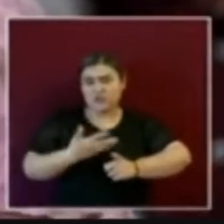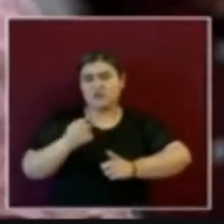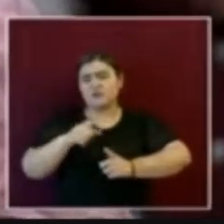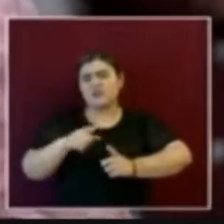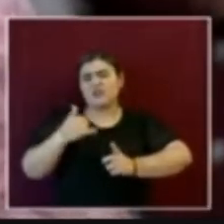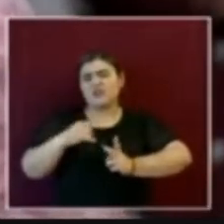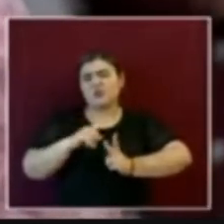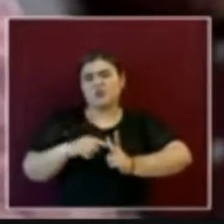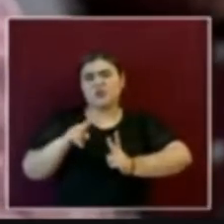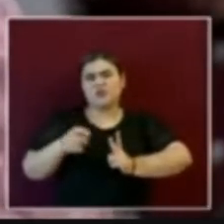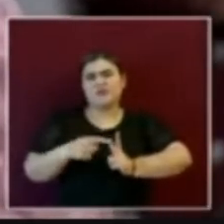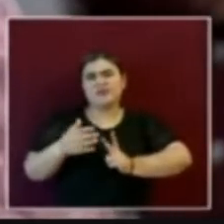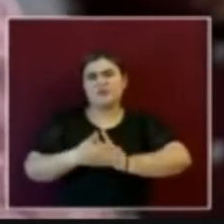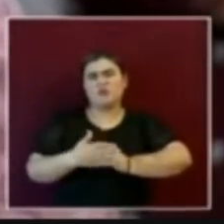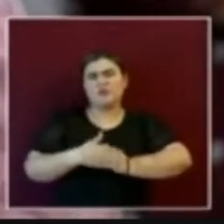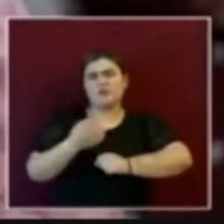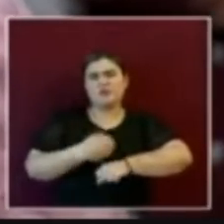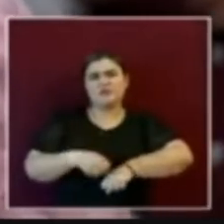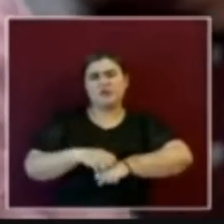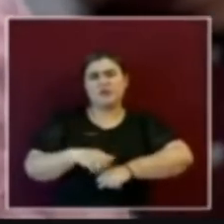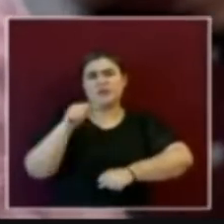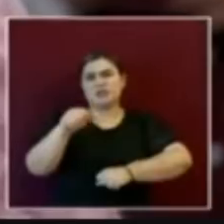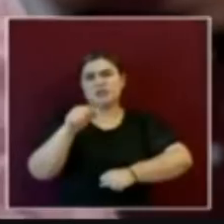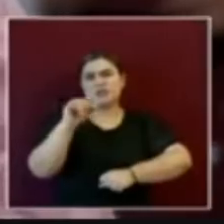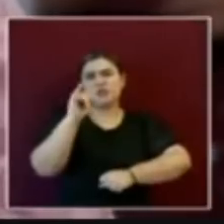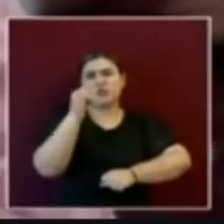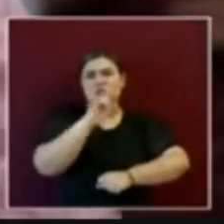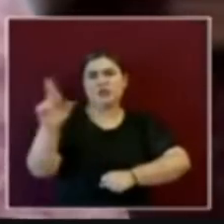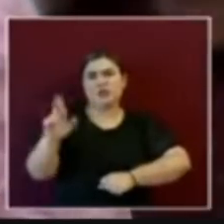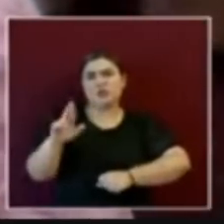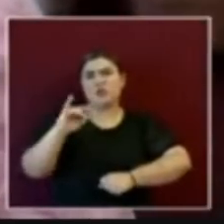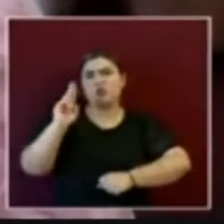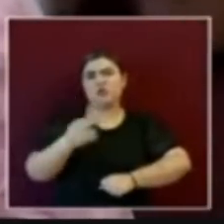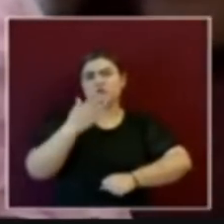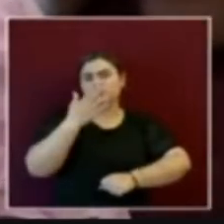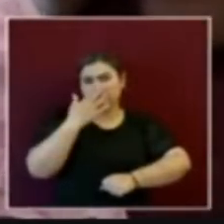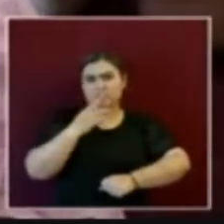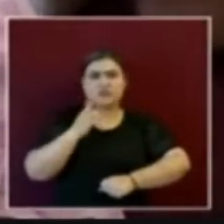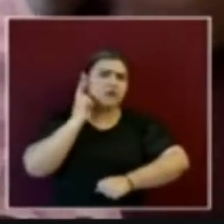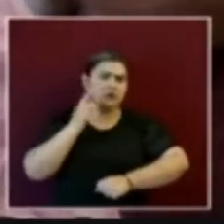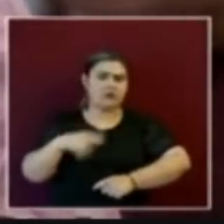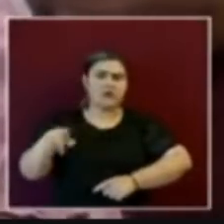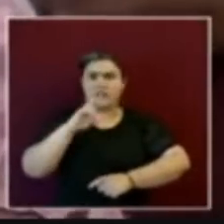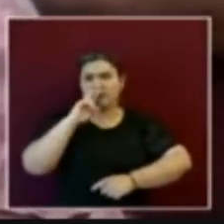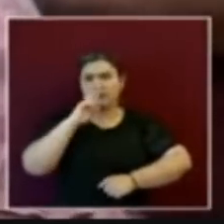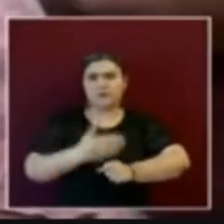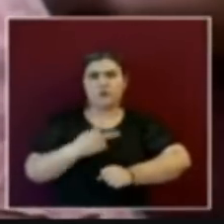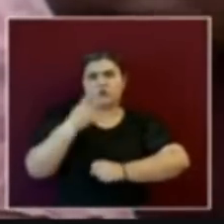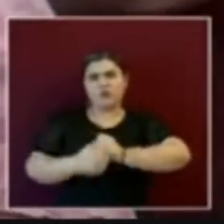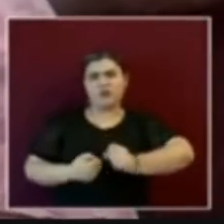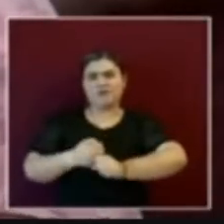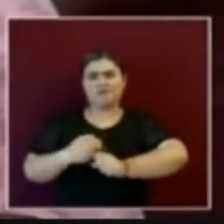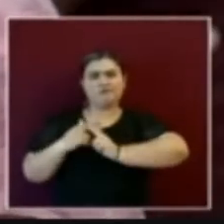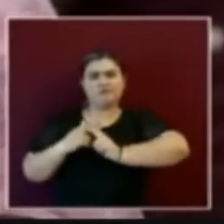pues en otro tema, la semana próxima, el 16 de junio, la rectora del Unison va a cumplir 2 años en el cargo. ¿Cómo ha